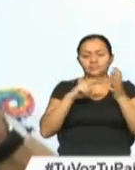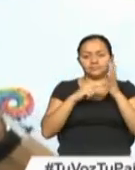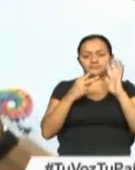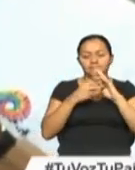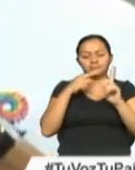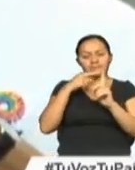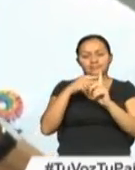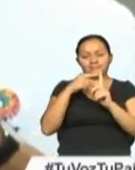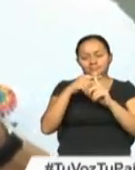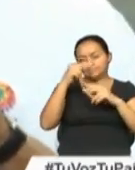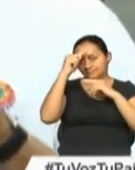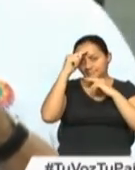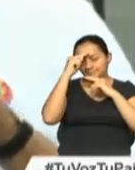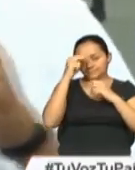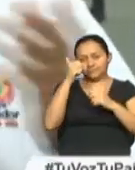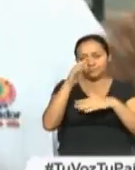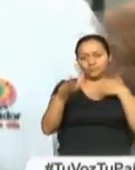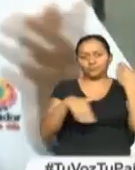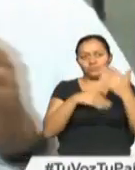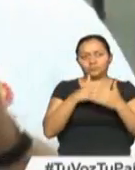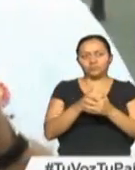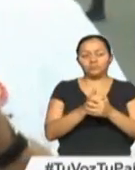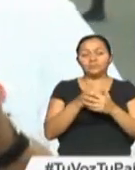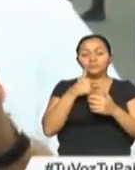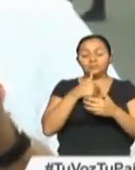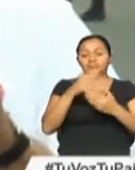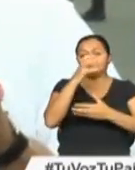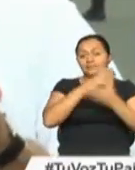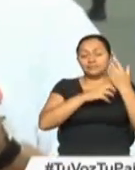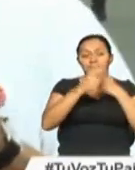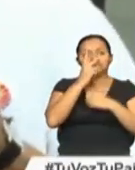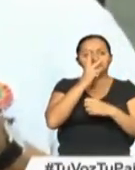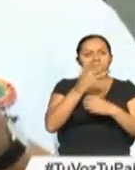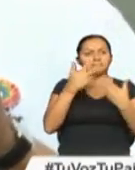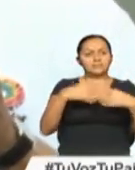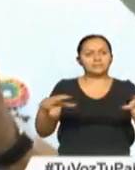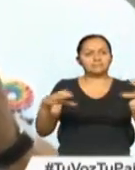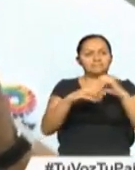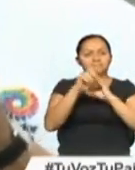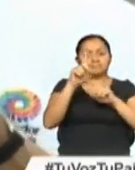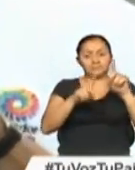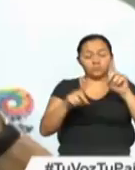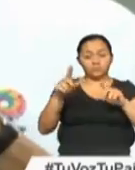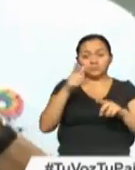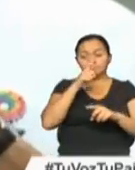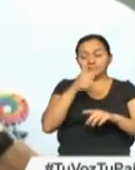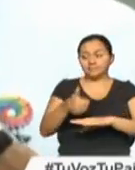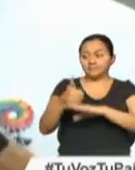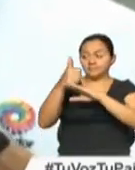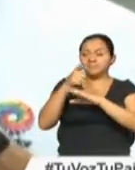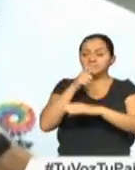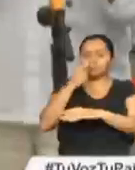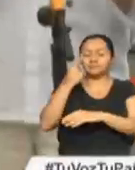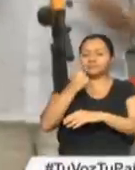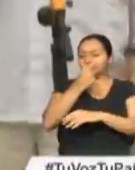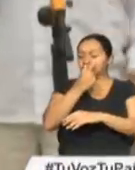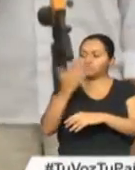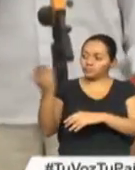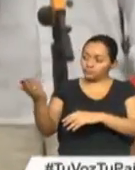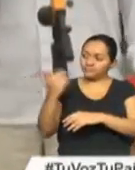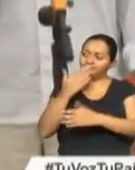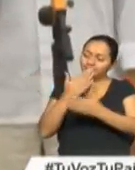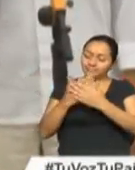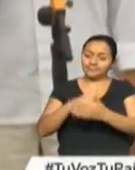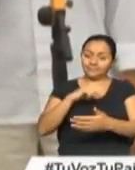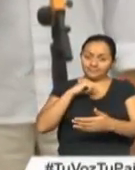noticia para la humanidad entera. Y la historia, insisto, ya recoge que el artífice de esa paz eres tú. Es un gran orgullo